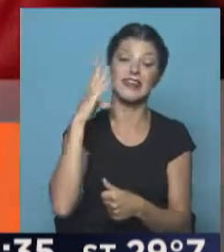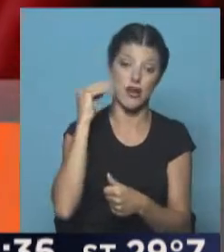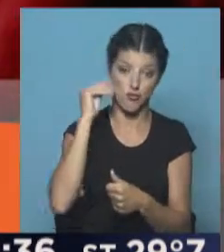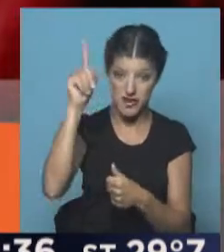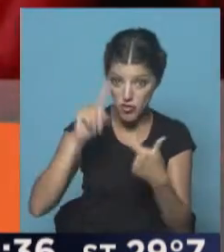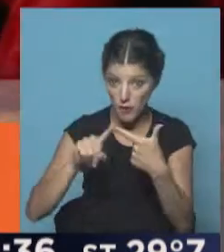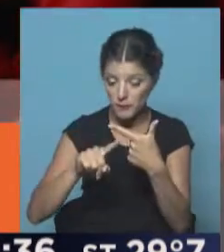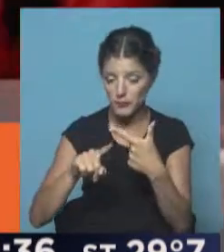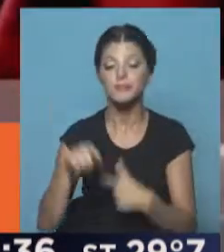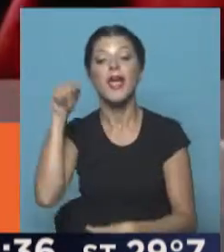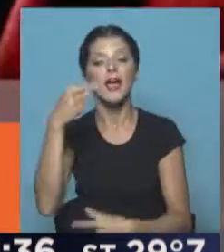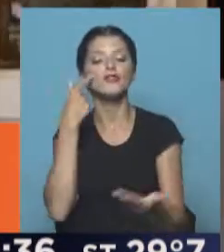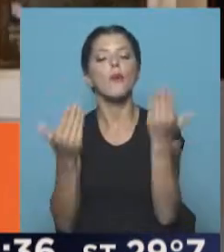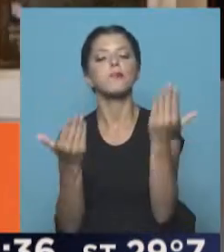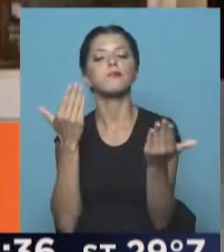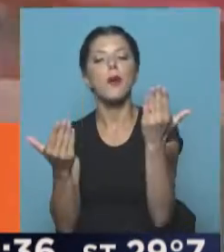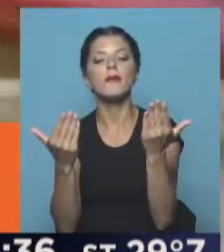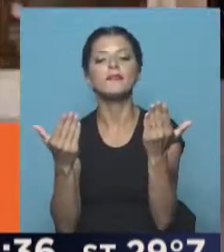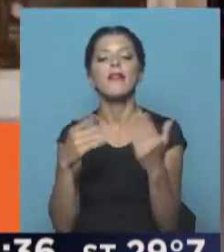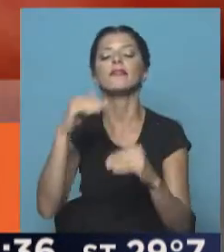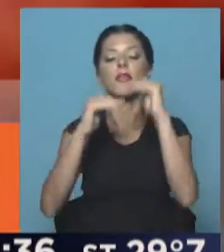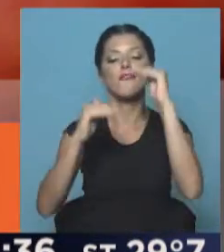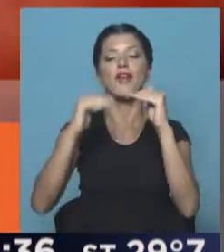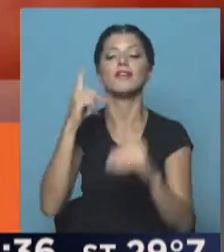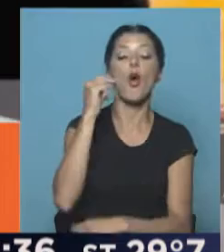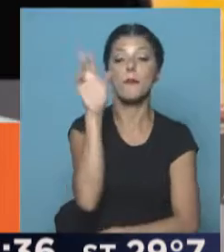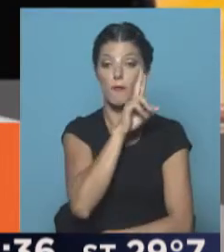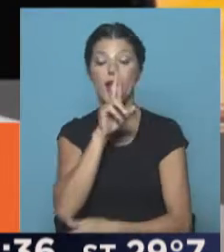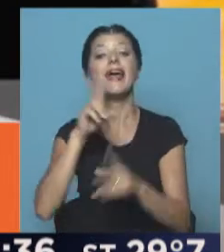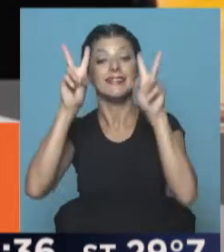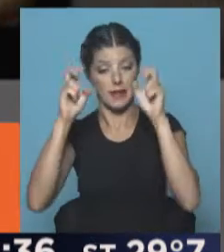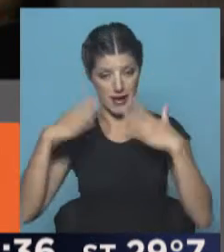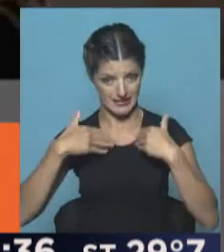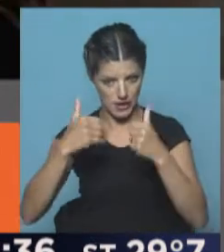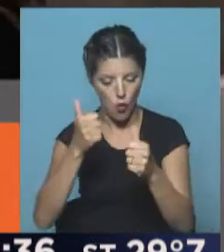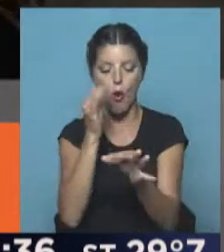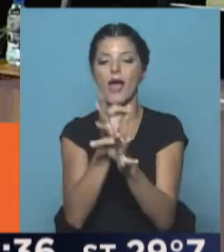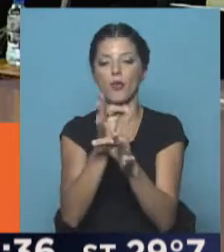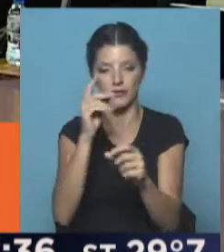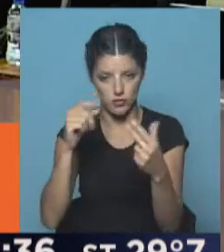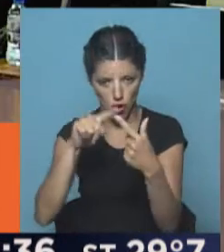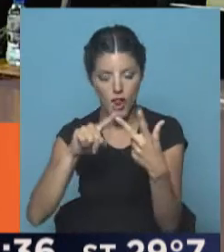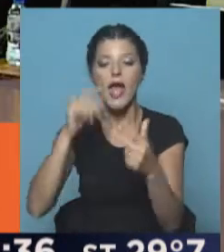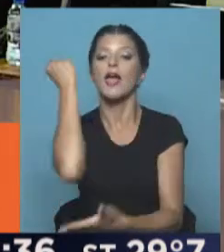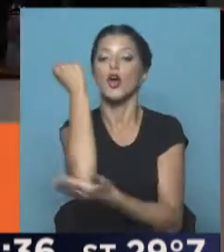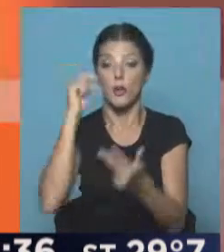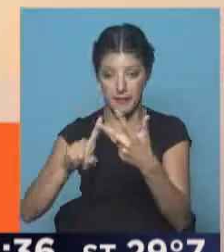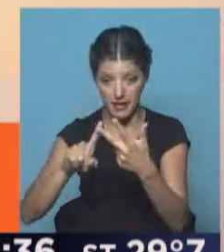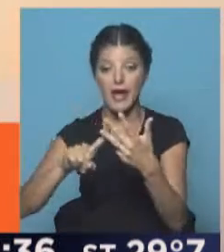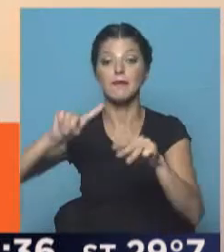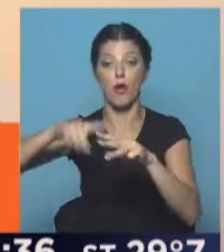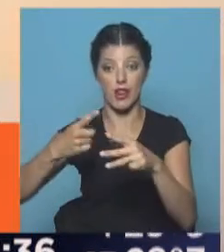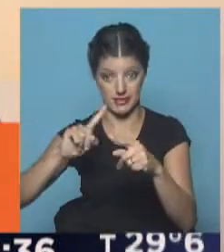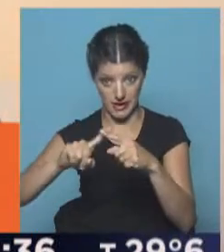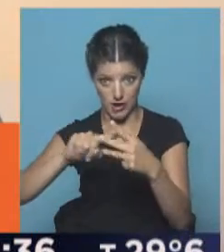un indicador que mide las diferencias entre hombres y mujeres en materia de salud, educación, economía y política. En